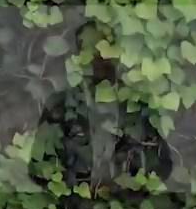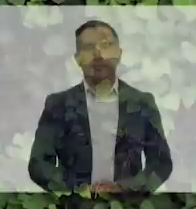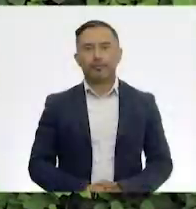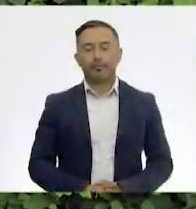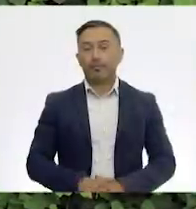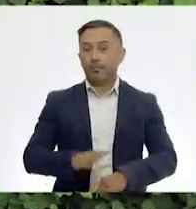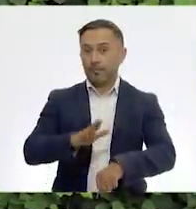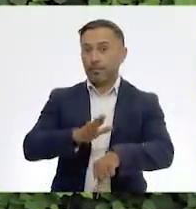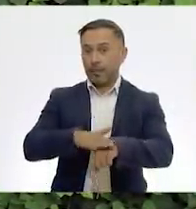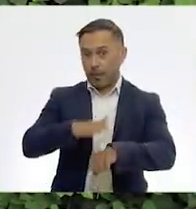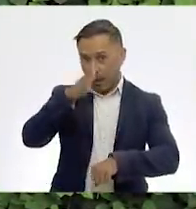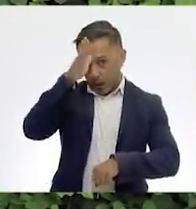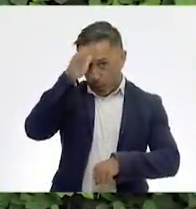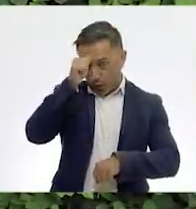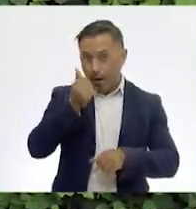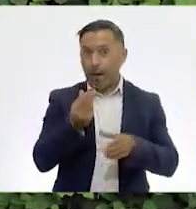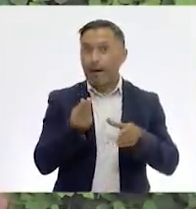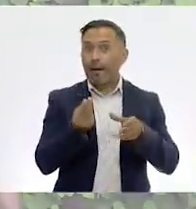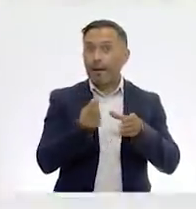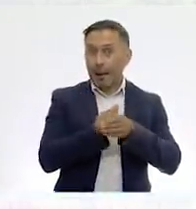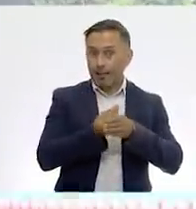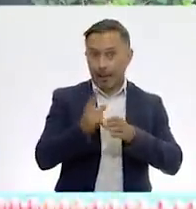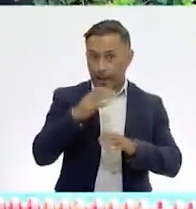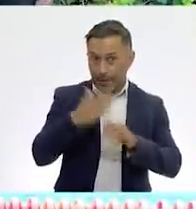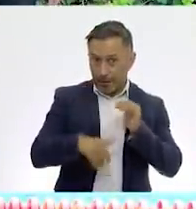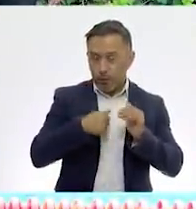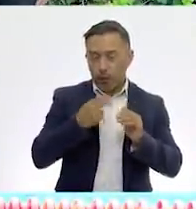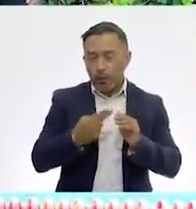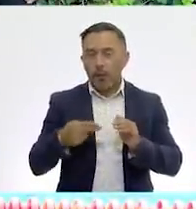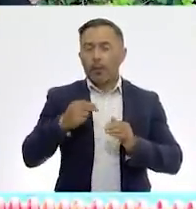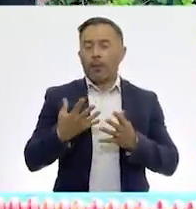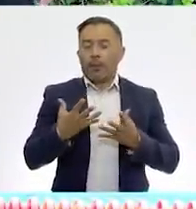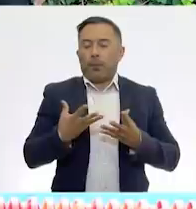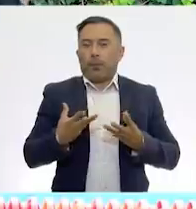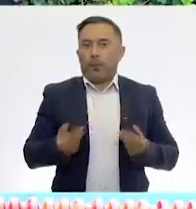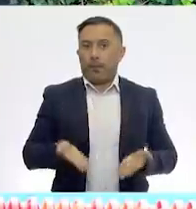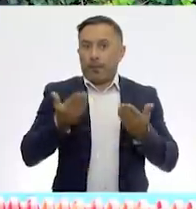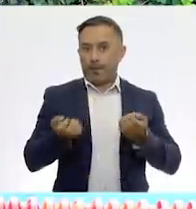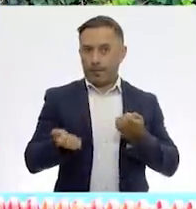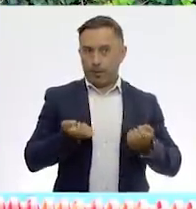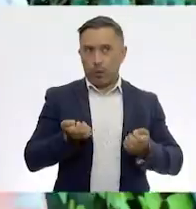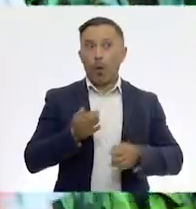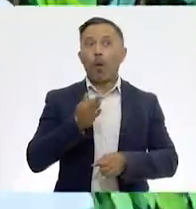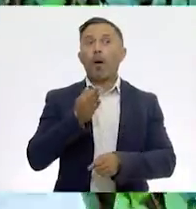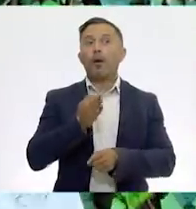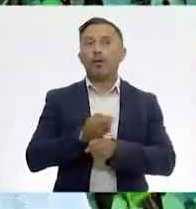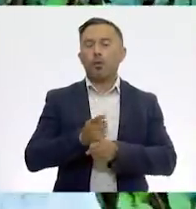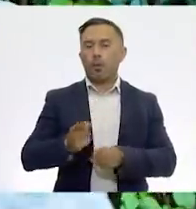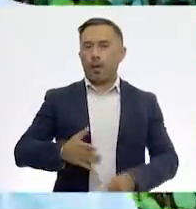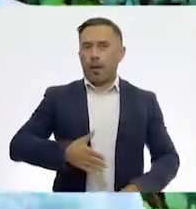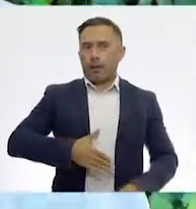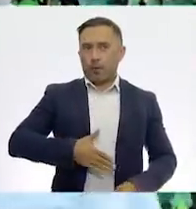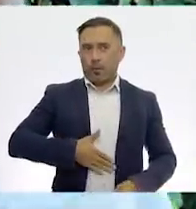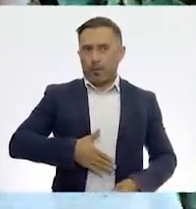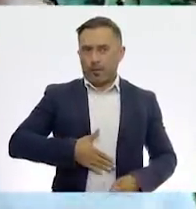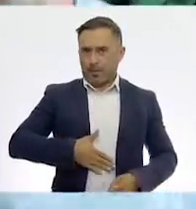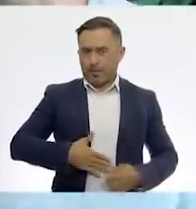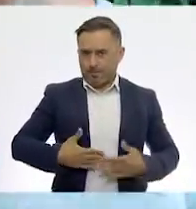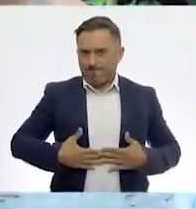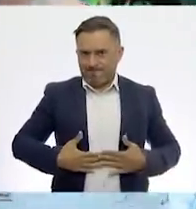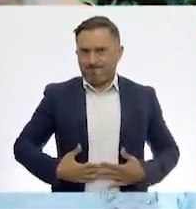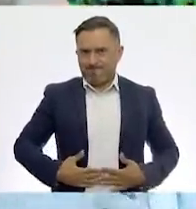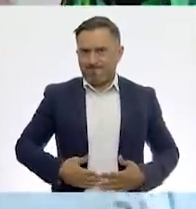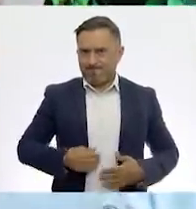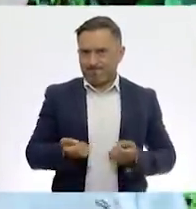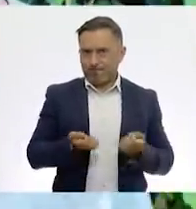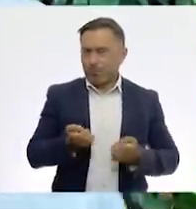Recuerda, entre clase y clase, activa tu cuerpo. En esta ocasión vamos a trabajar la parte del abdomen, el estómago. ¿Qué vamos a hacer,